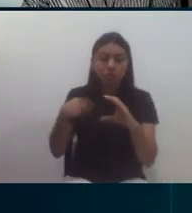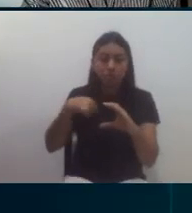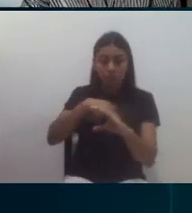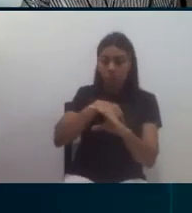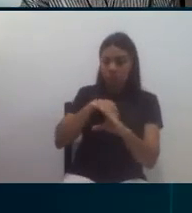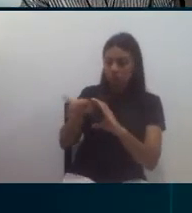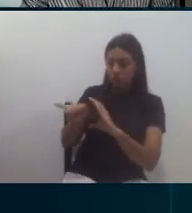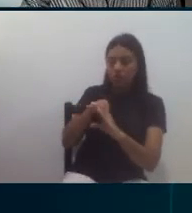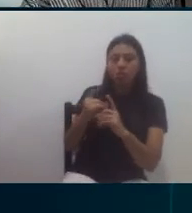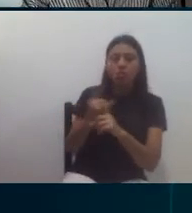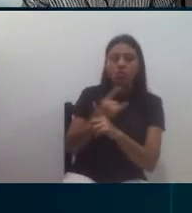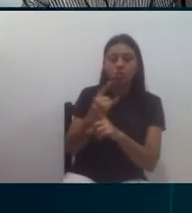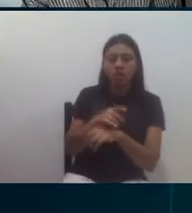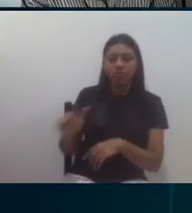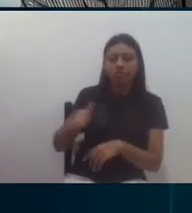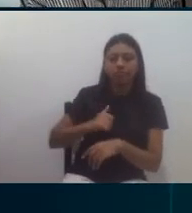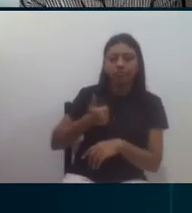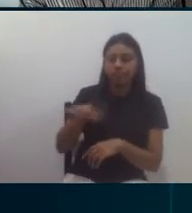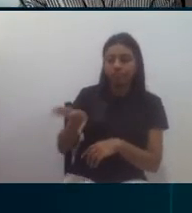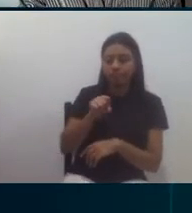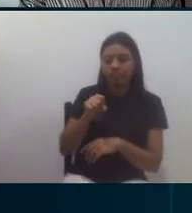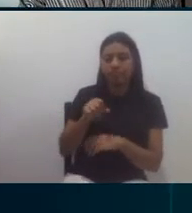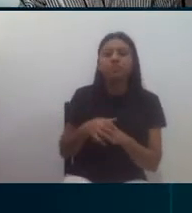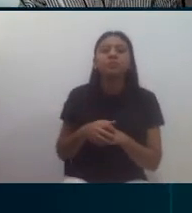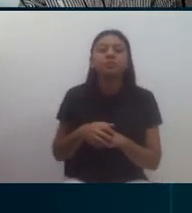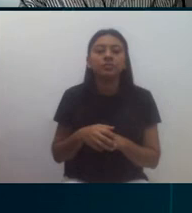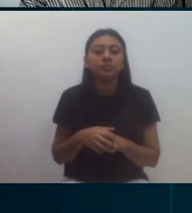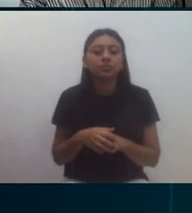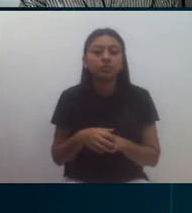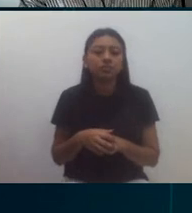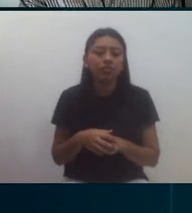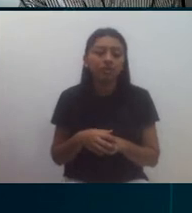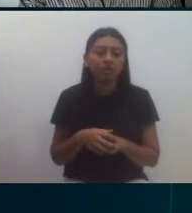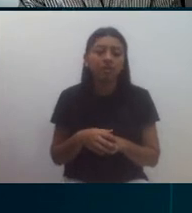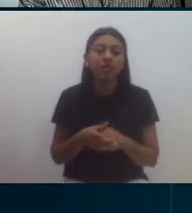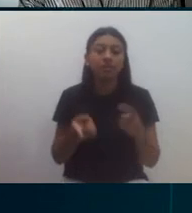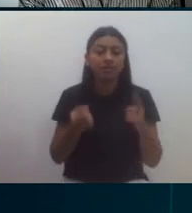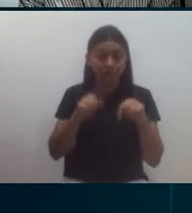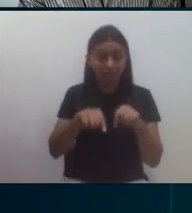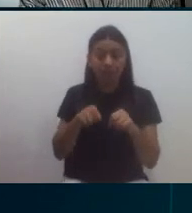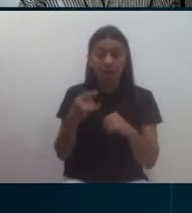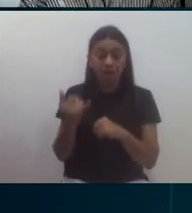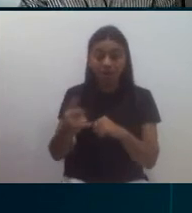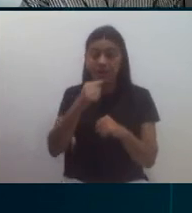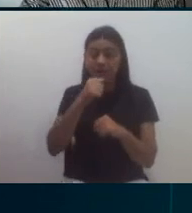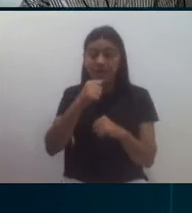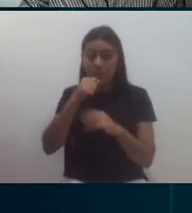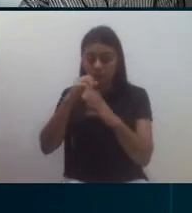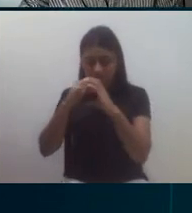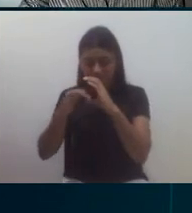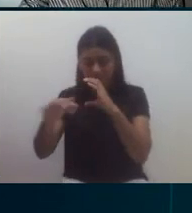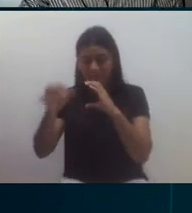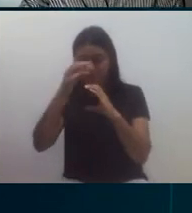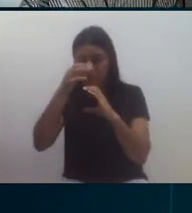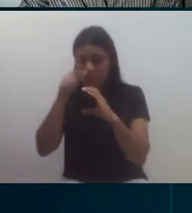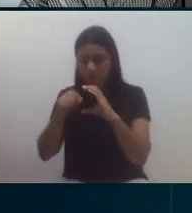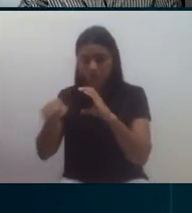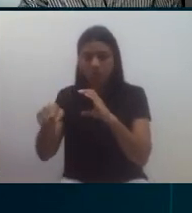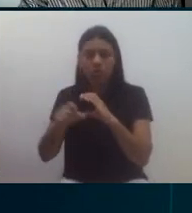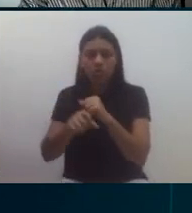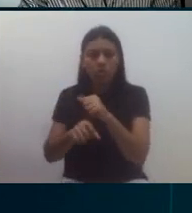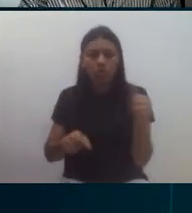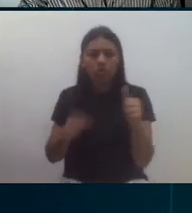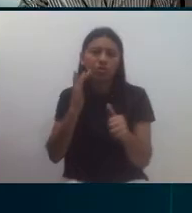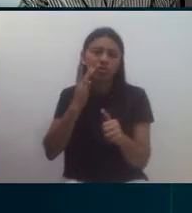El lodo de aguas residuales. Vamos a encontrar también el ácido esteárico